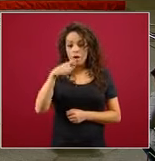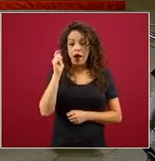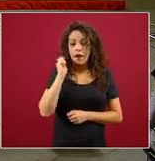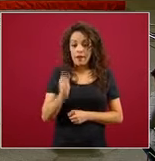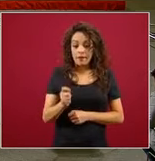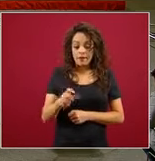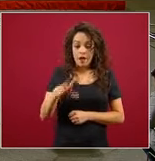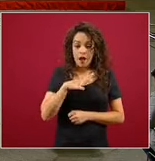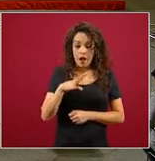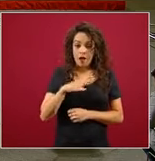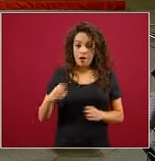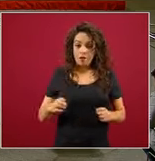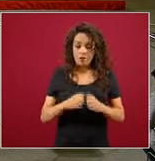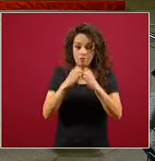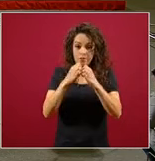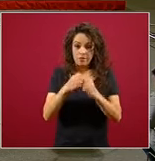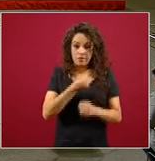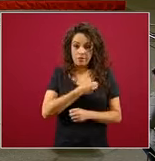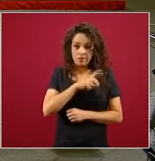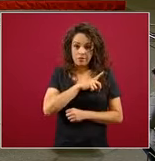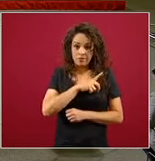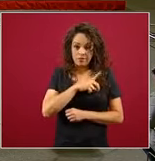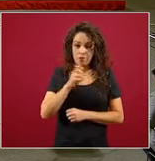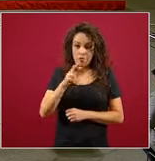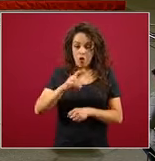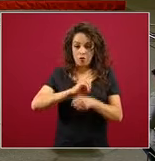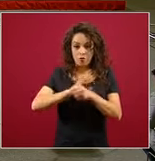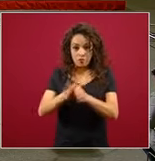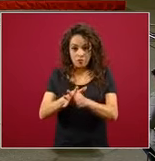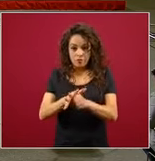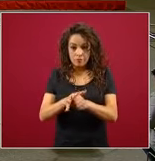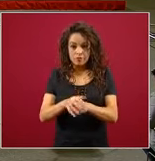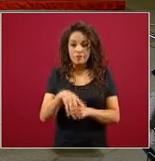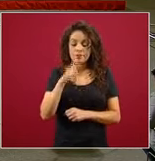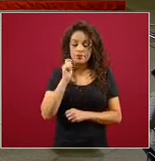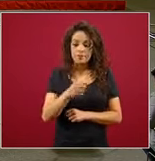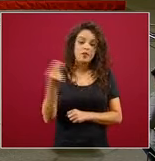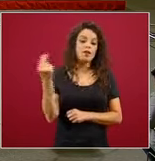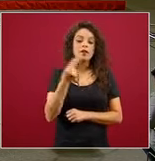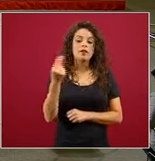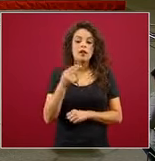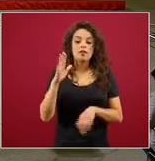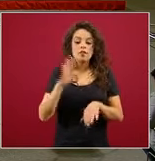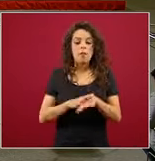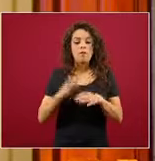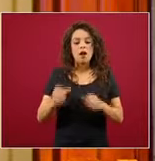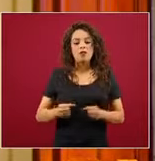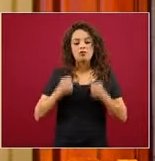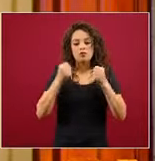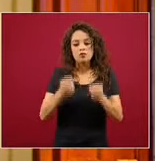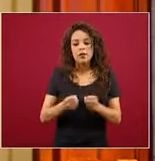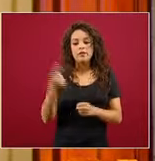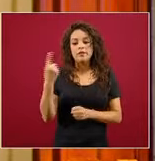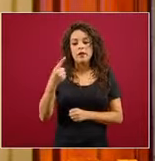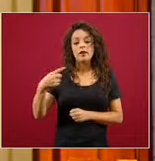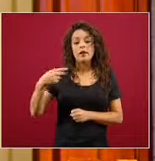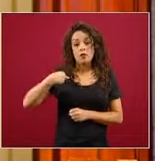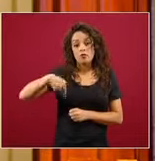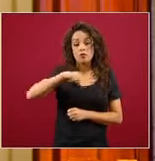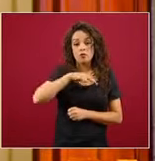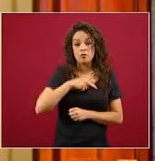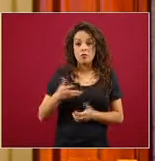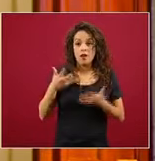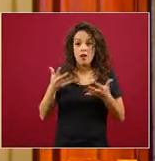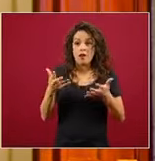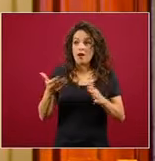muchas otras cosas, al final también solidifican mucho de lo que hemos tratado de iniciar desde el año pasado, ¿no? Muchas de estas acciones que